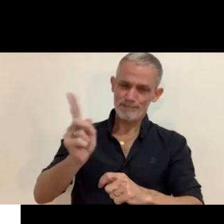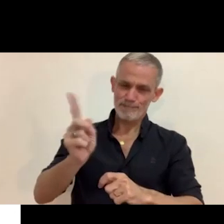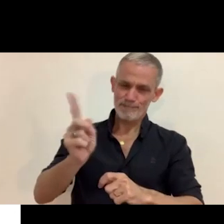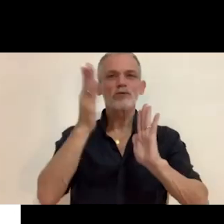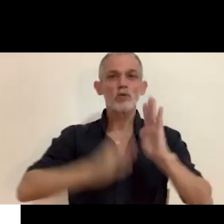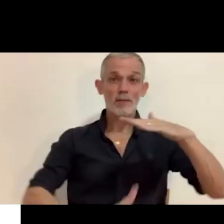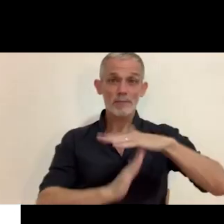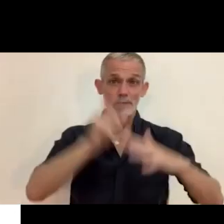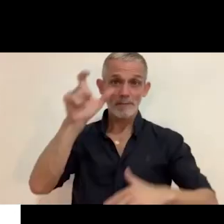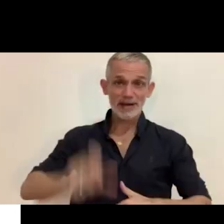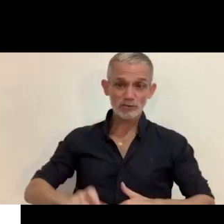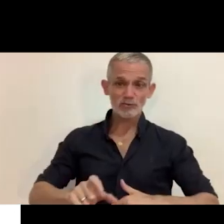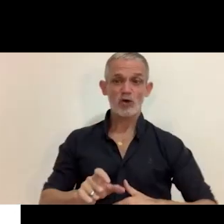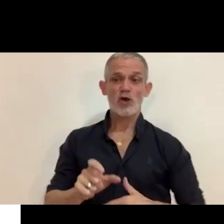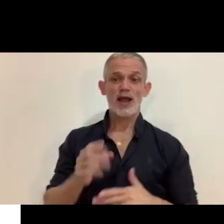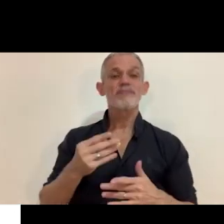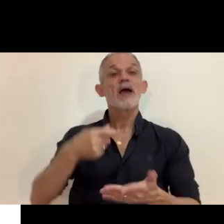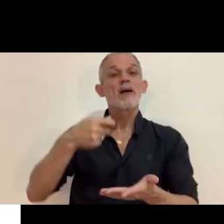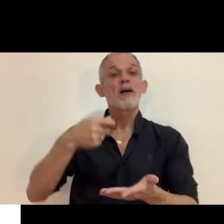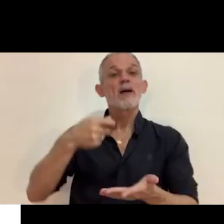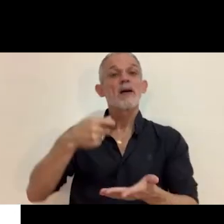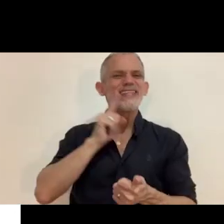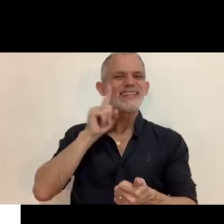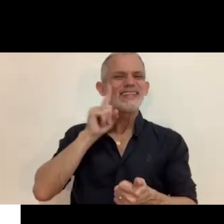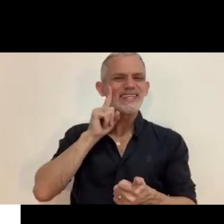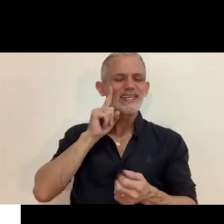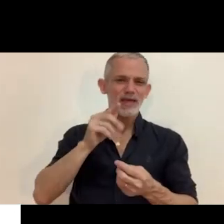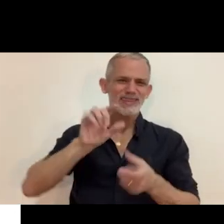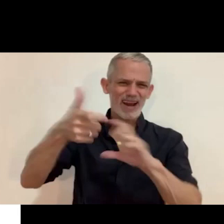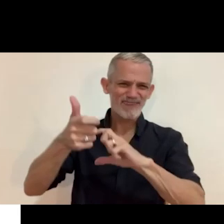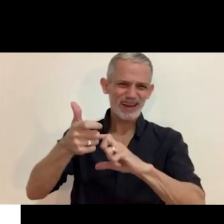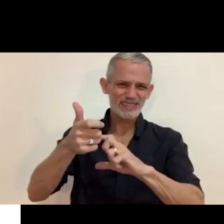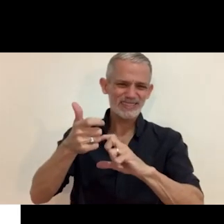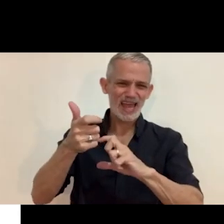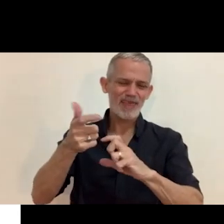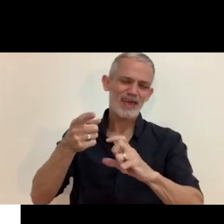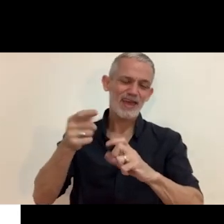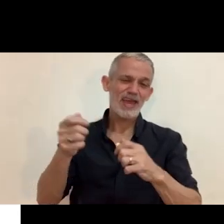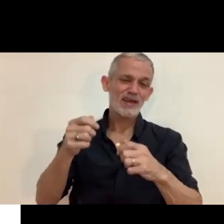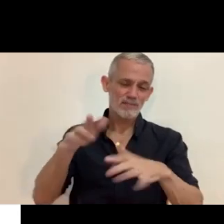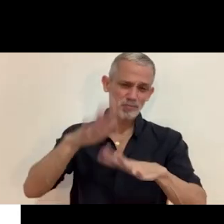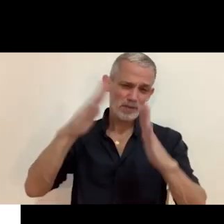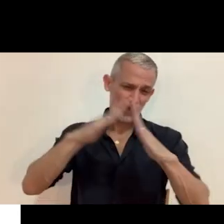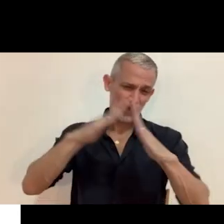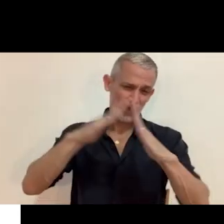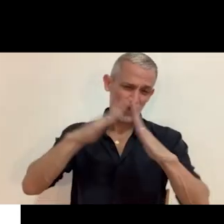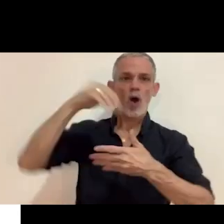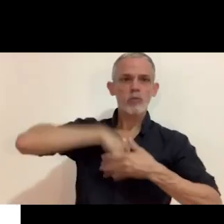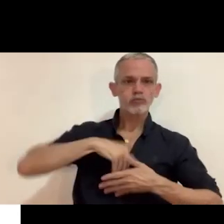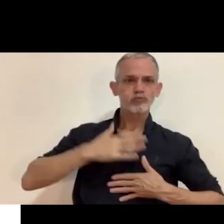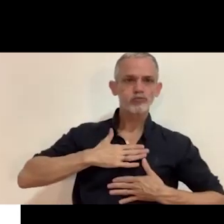pagar impuesto a la transferencia inmueble si el inmueble propiamente dicho ingresó al patrimonio del